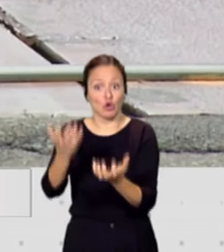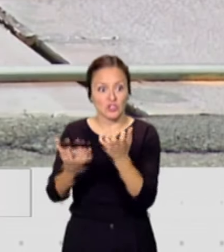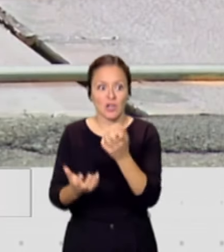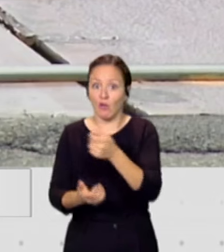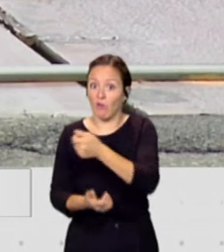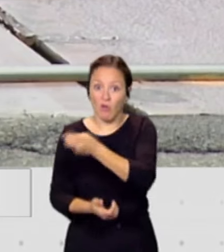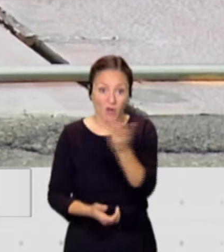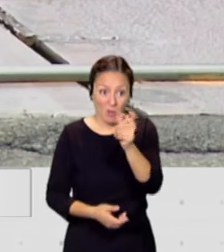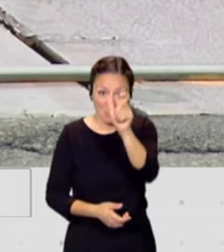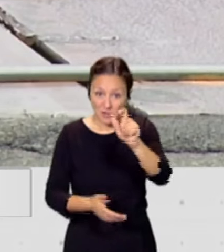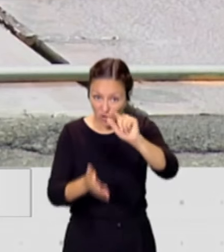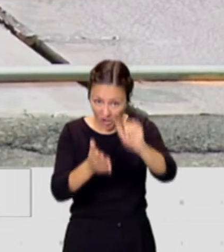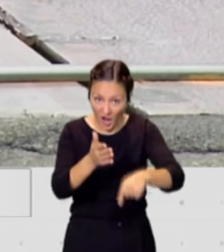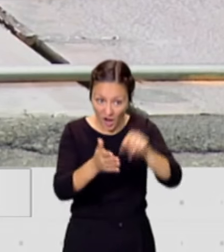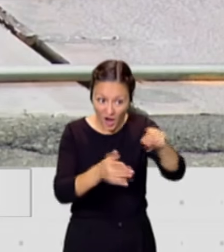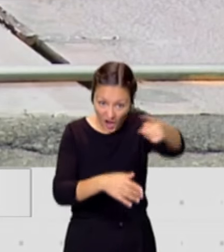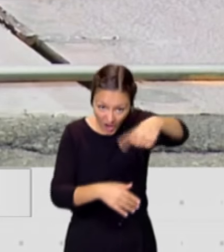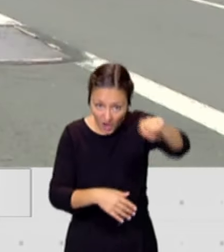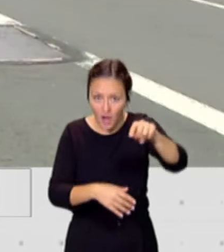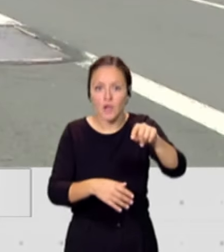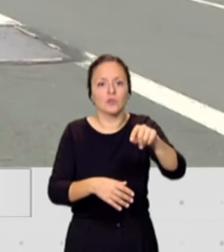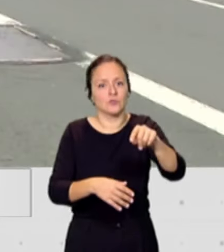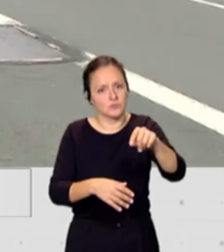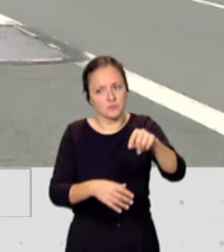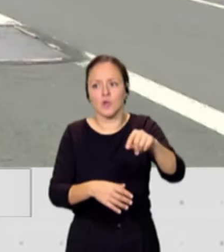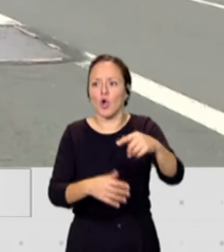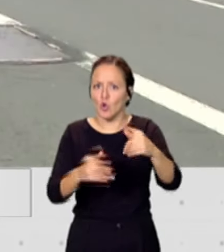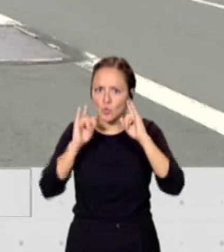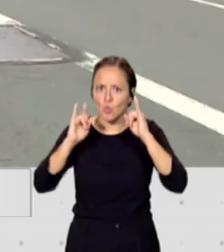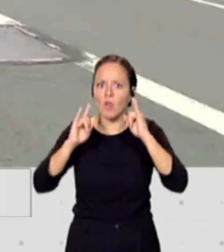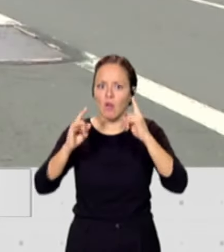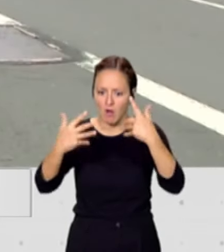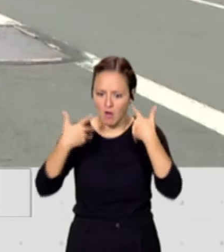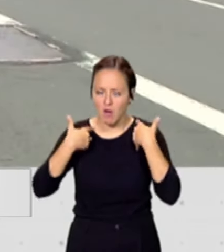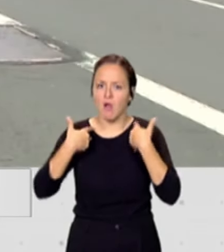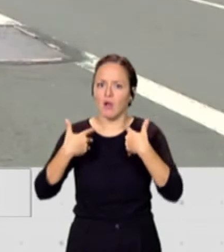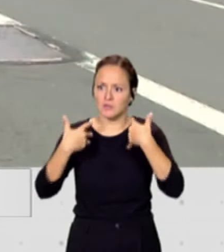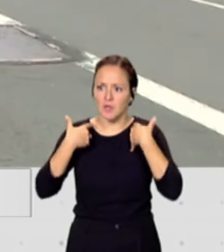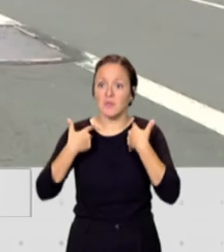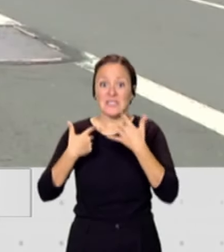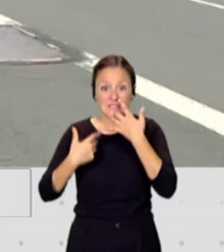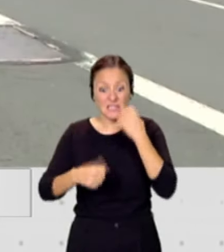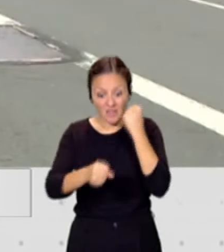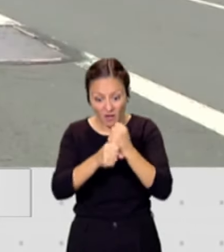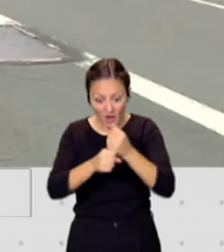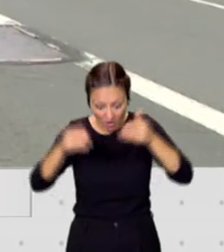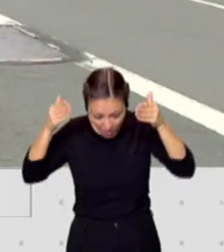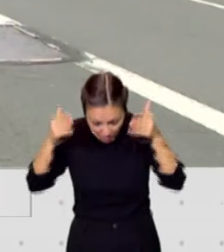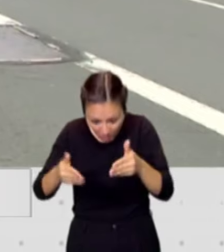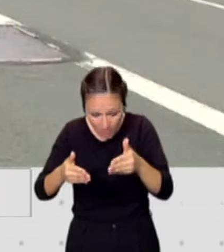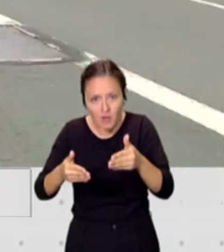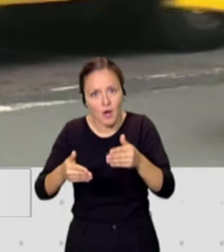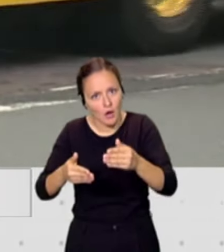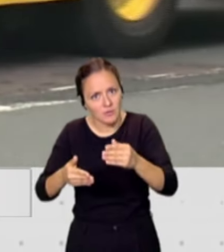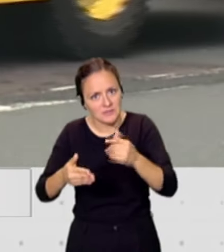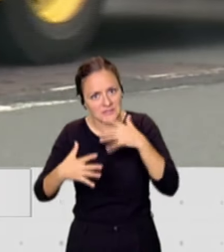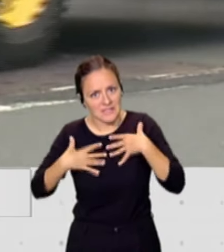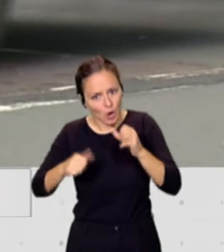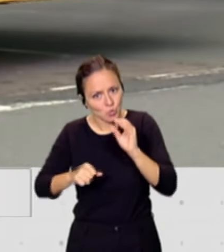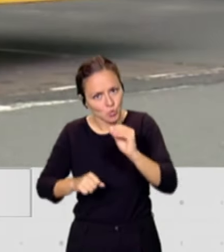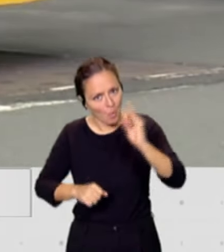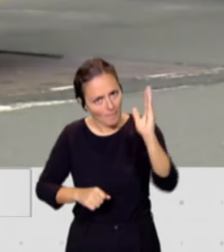trabajan en este están también sujetas a este ruido y para ejercer su trabajo están siendo también dañadas su salud